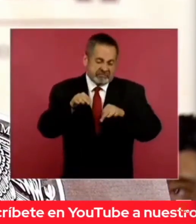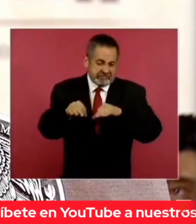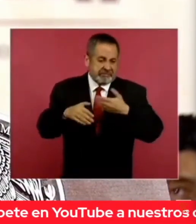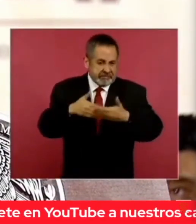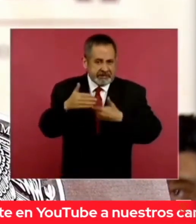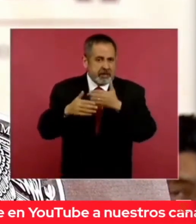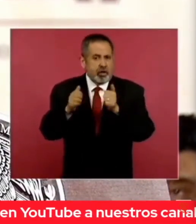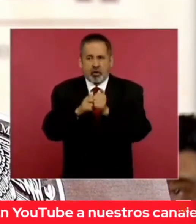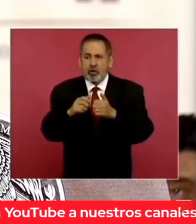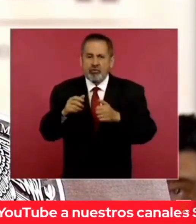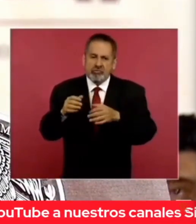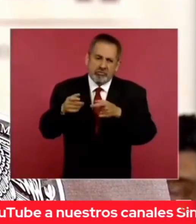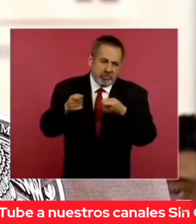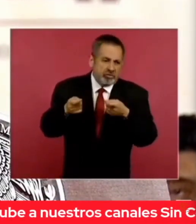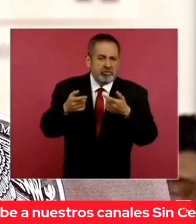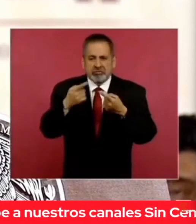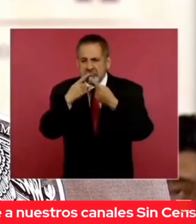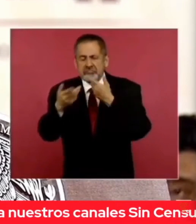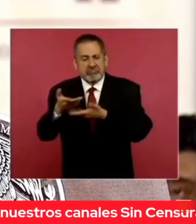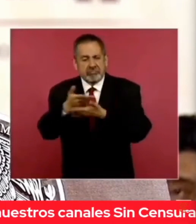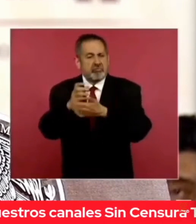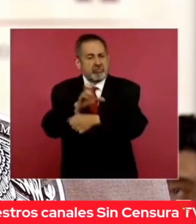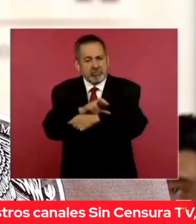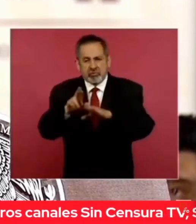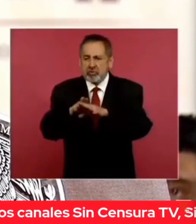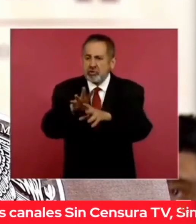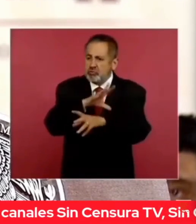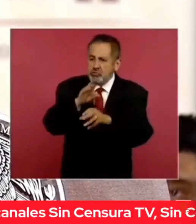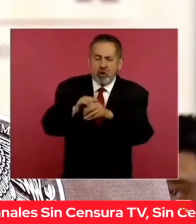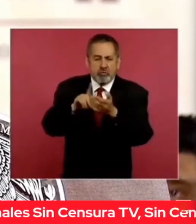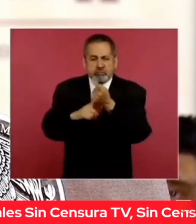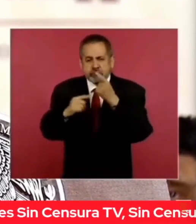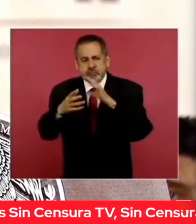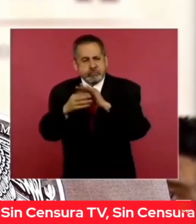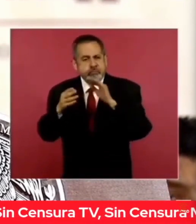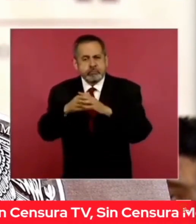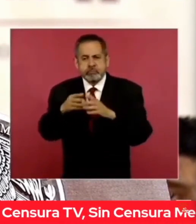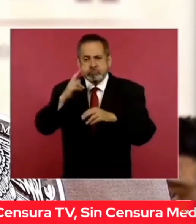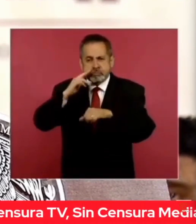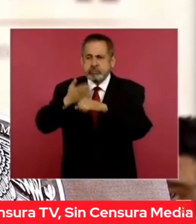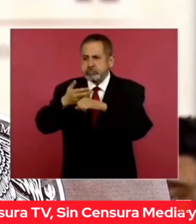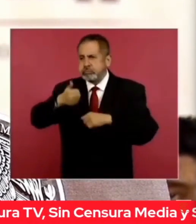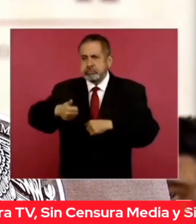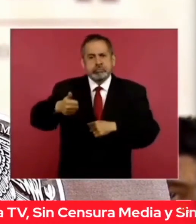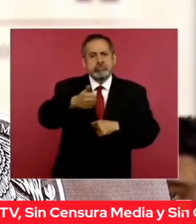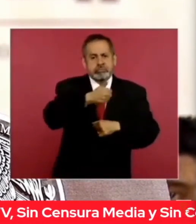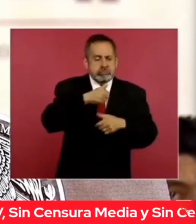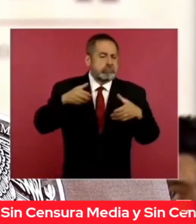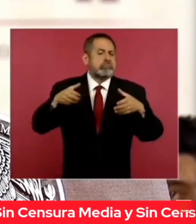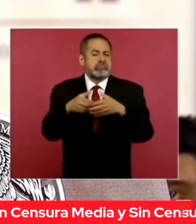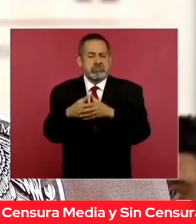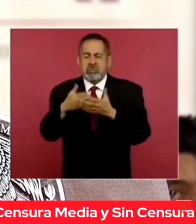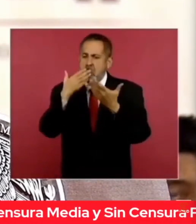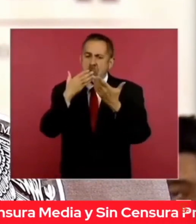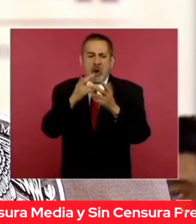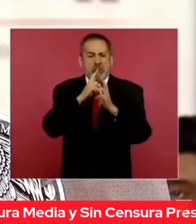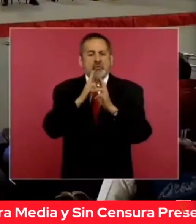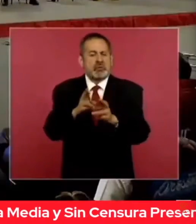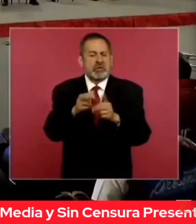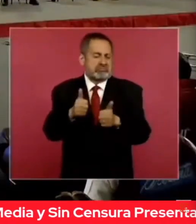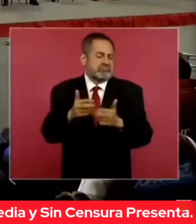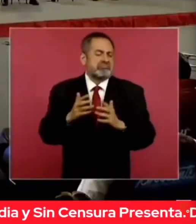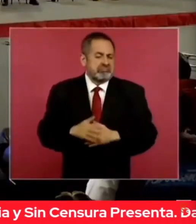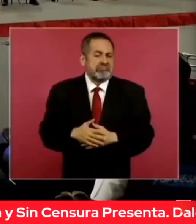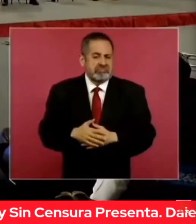trabaja de manera coordinada, dialogando, coordinándonos cada quien en el ámbito de sus responsabilidades, pues se logran muy buenos resultados.